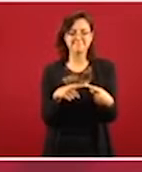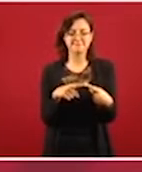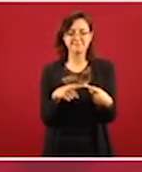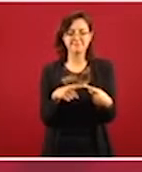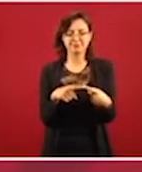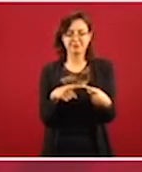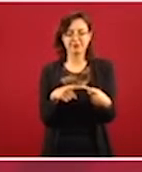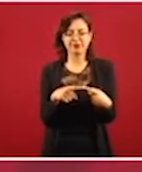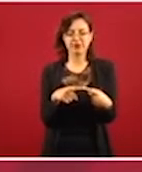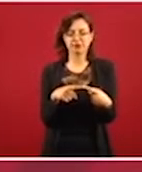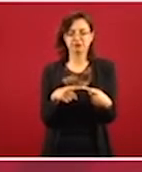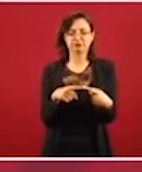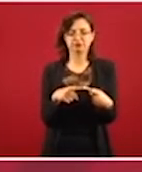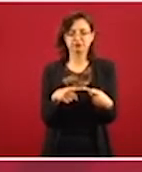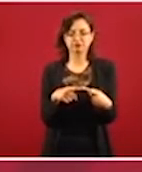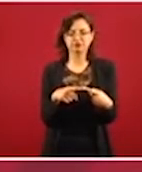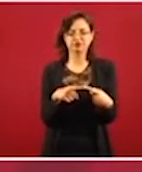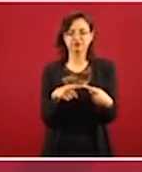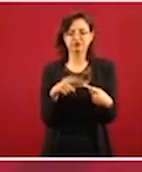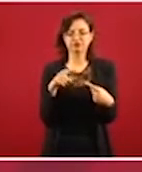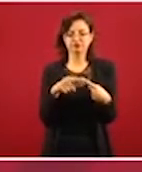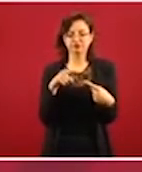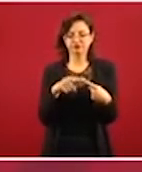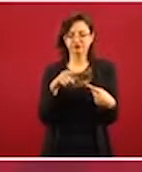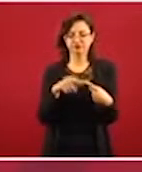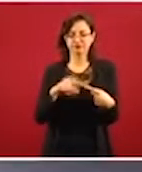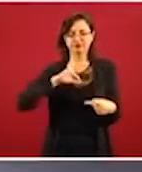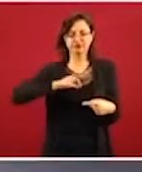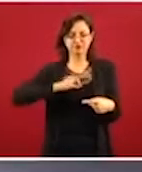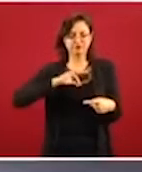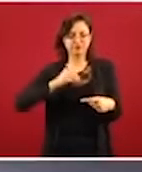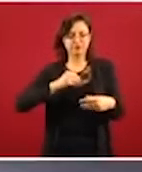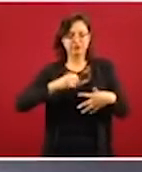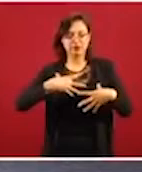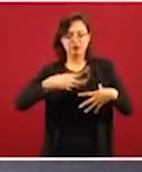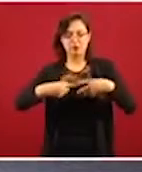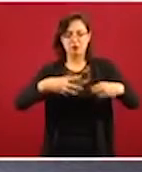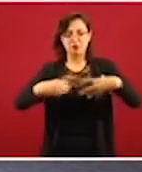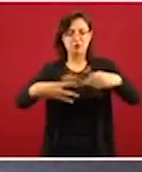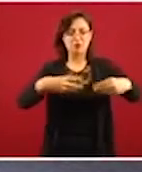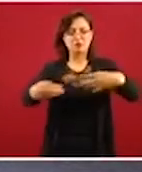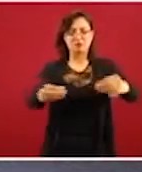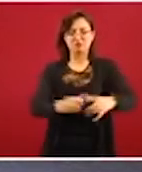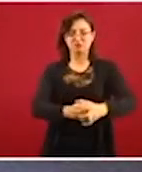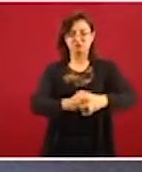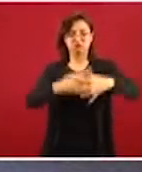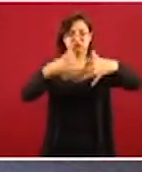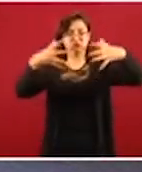el desbordamiento, el descontrol de la epidemia.